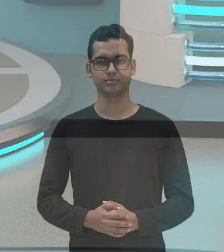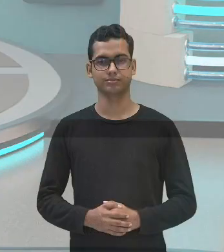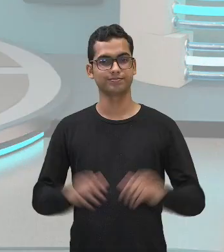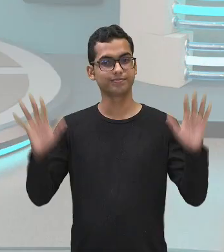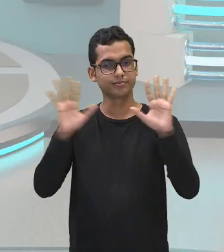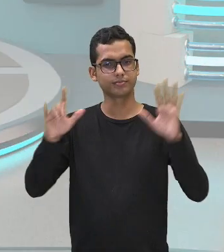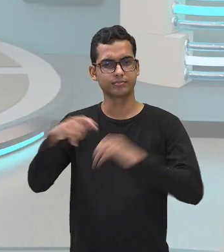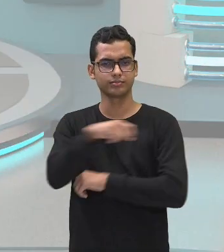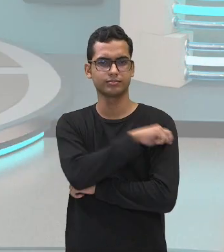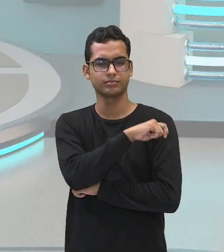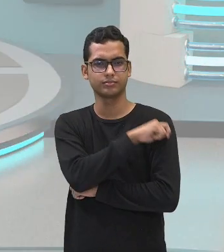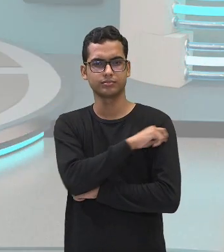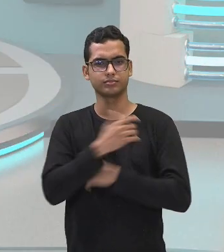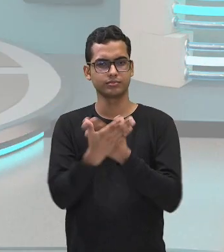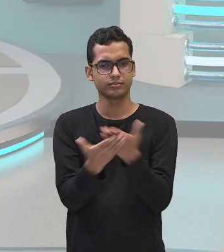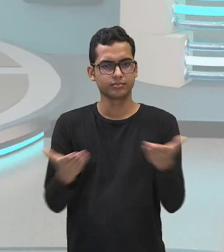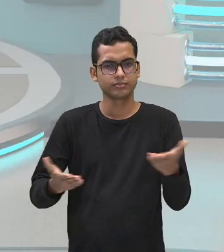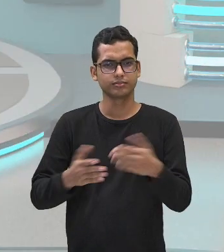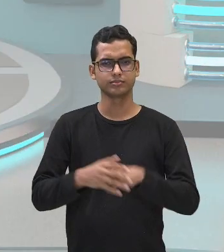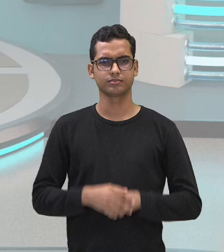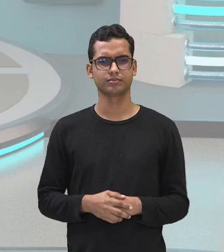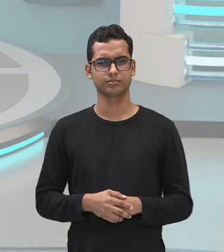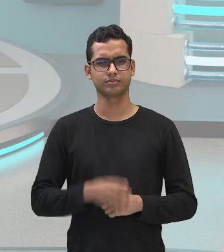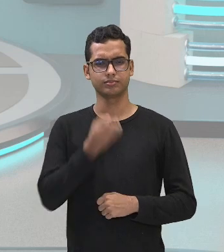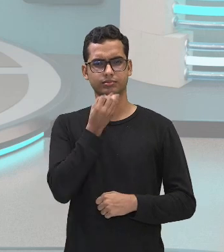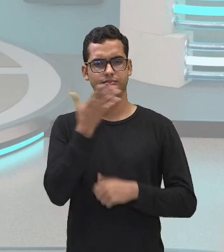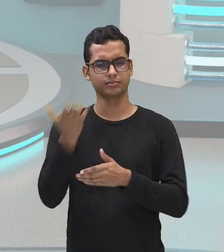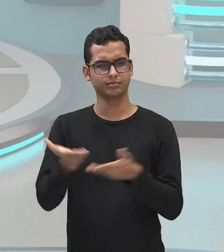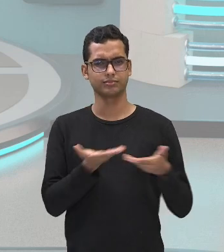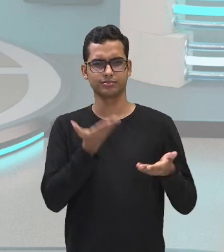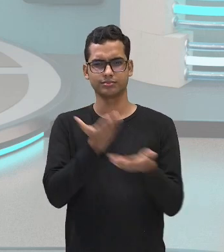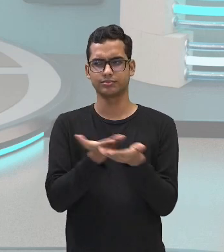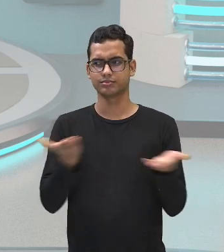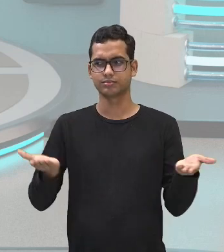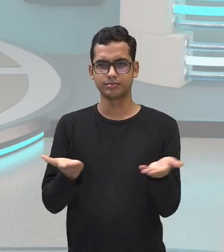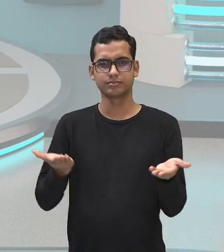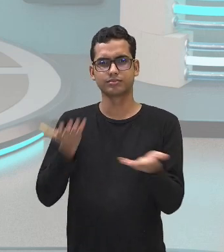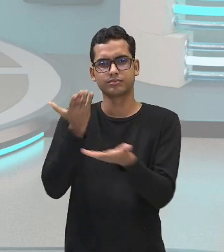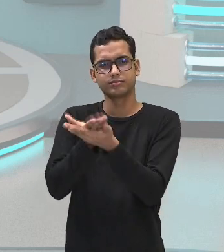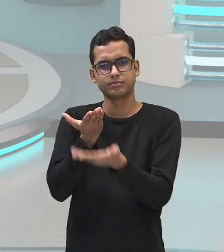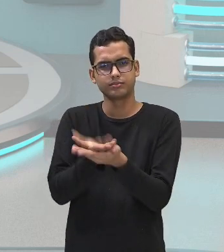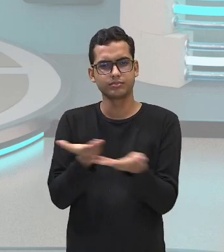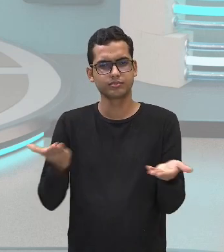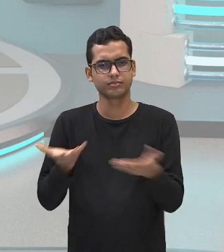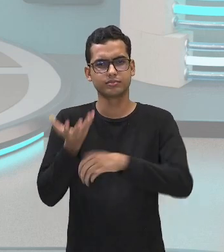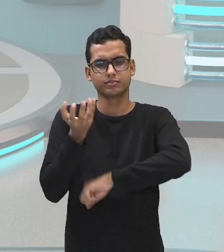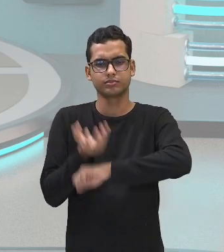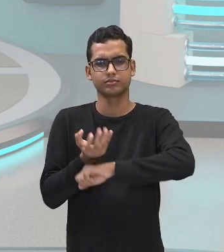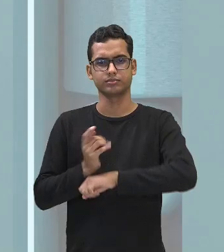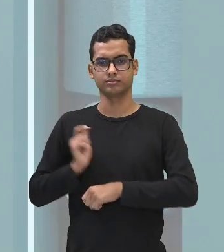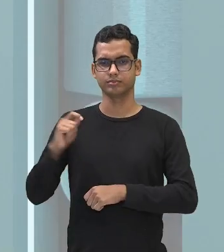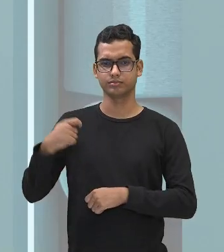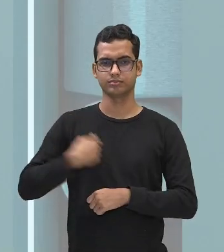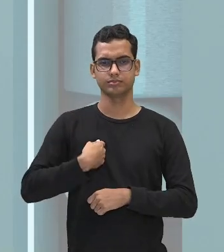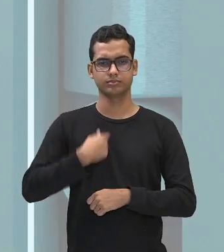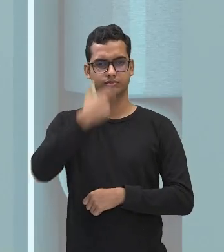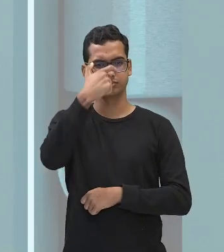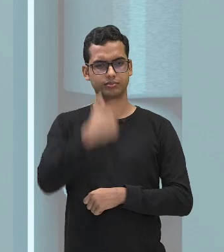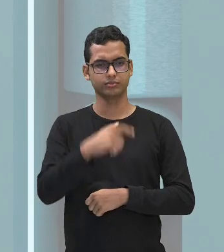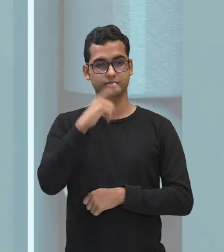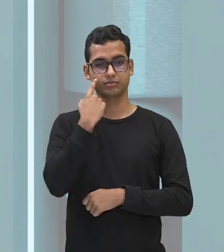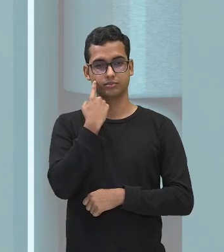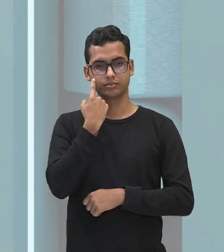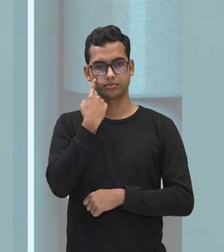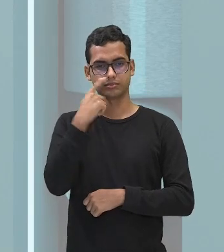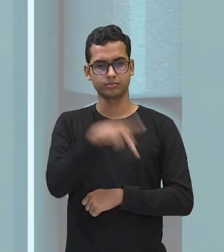tal, queridos estudiantes? Sean todos muy bienvenidos a más una clase de lengua española. Yo soy la